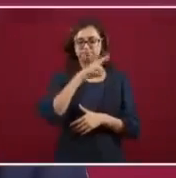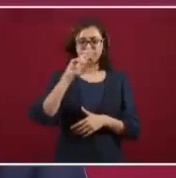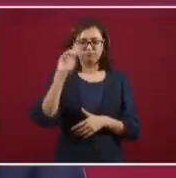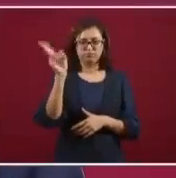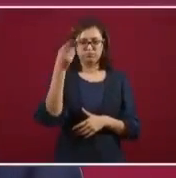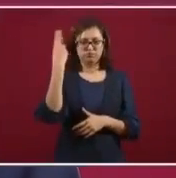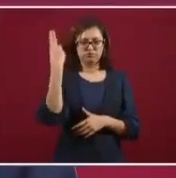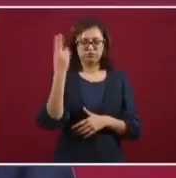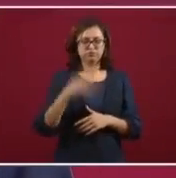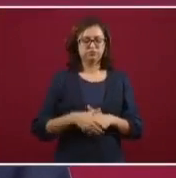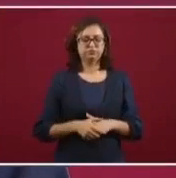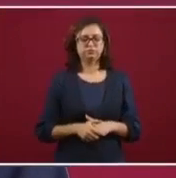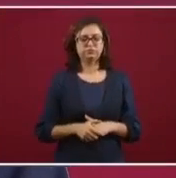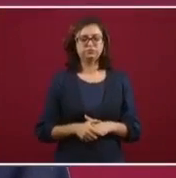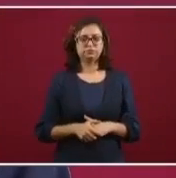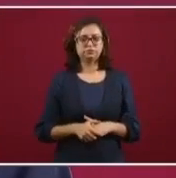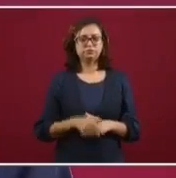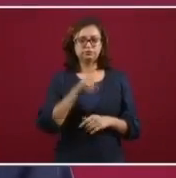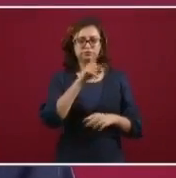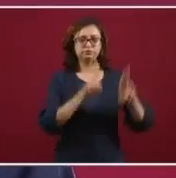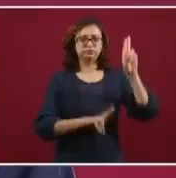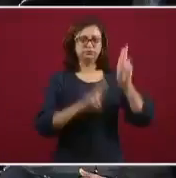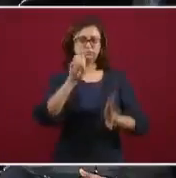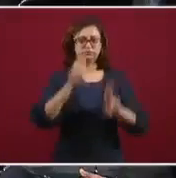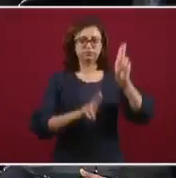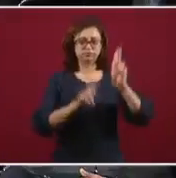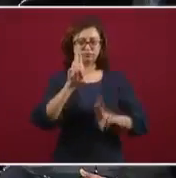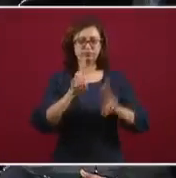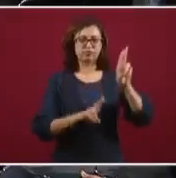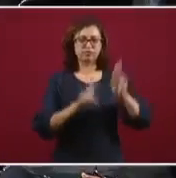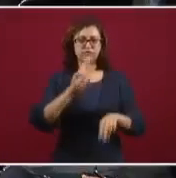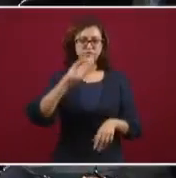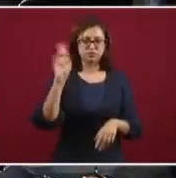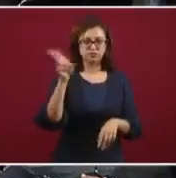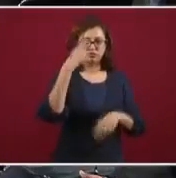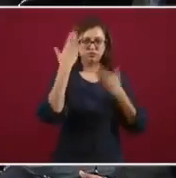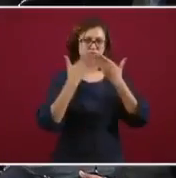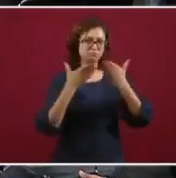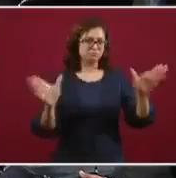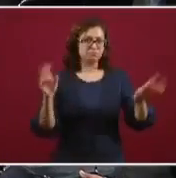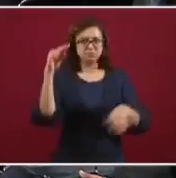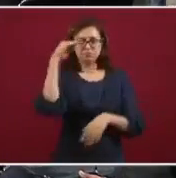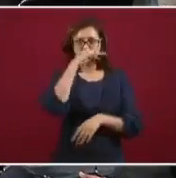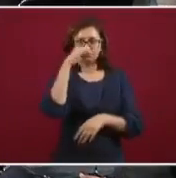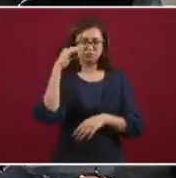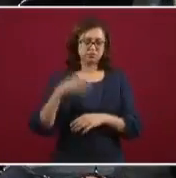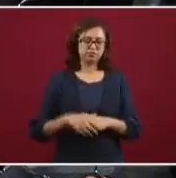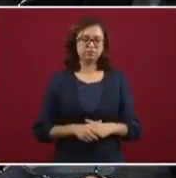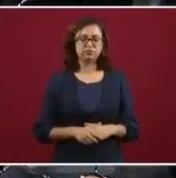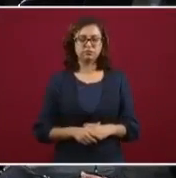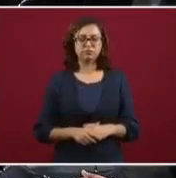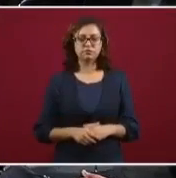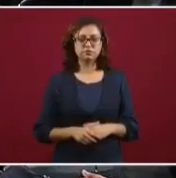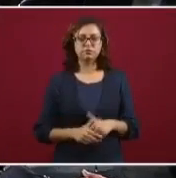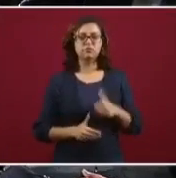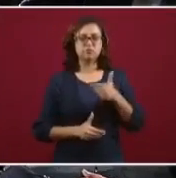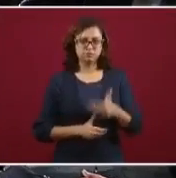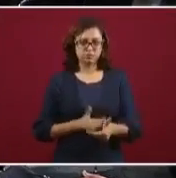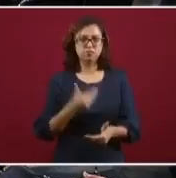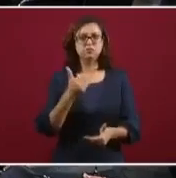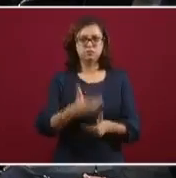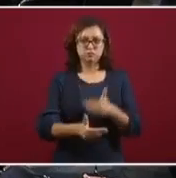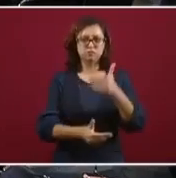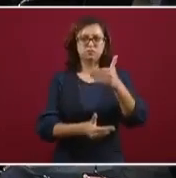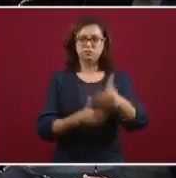universidad en Naucalpan, universidad pública. Están avanzando